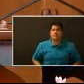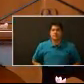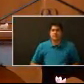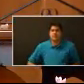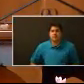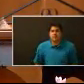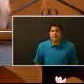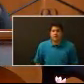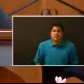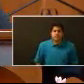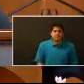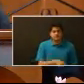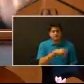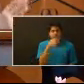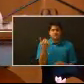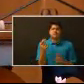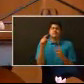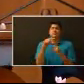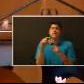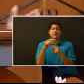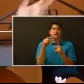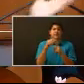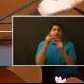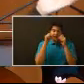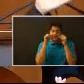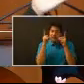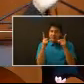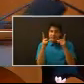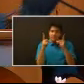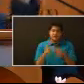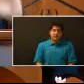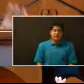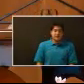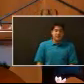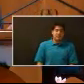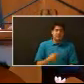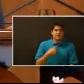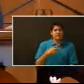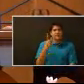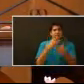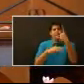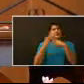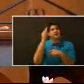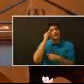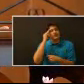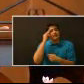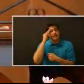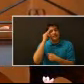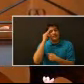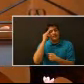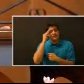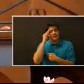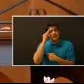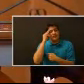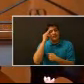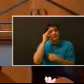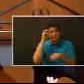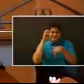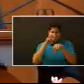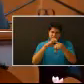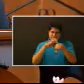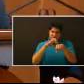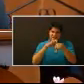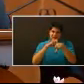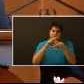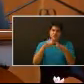Y aquí la otra palabra, despertar, ¿verdad? Pero despertar, entonces me venía a la mente el apóstol Pedro, cuando